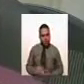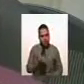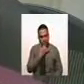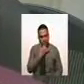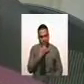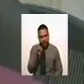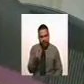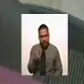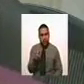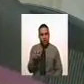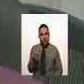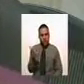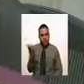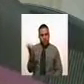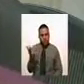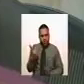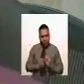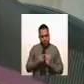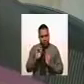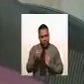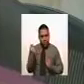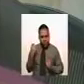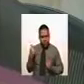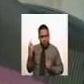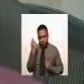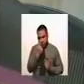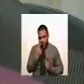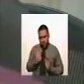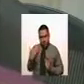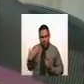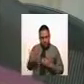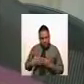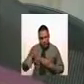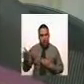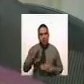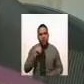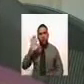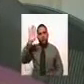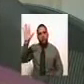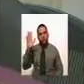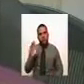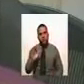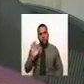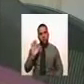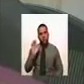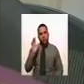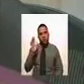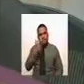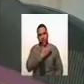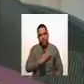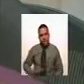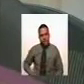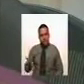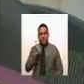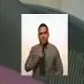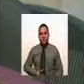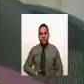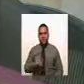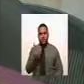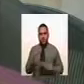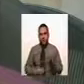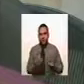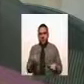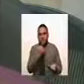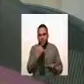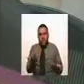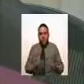que desde septiembre de 2015 se encuentran siendo abusados del régimen de Maduro. ¿Qué está pasando en nuestra frontera con